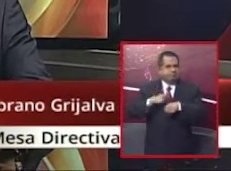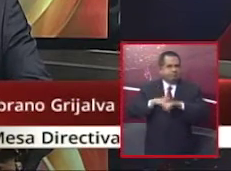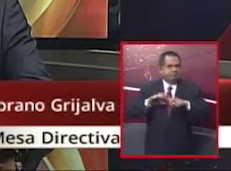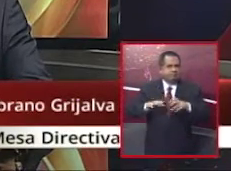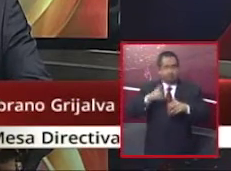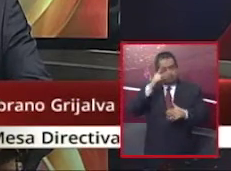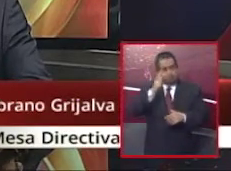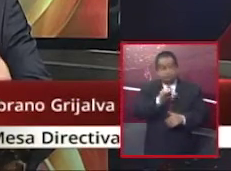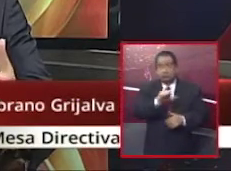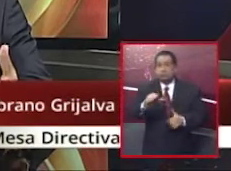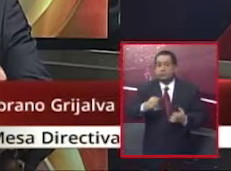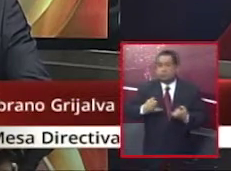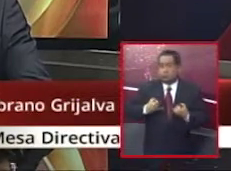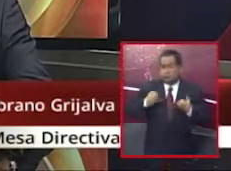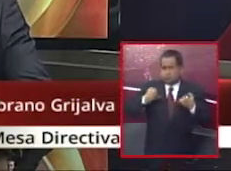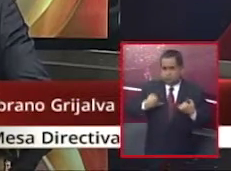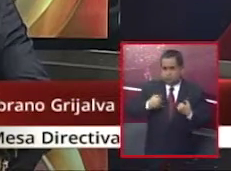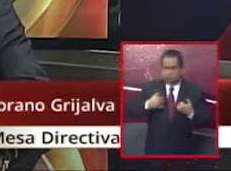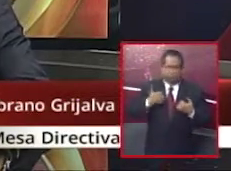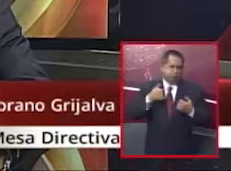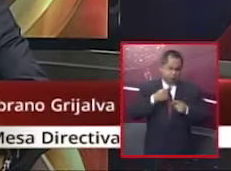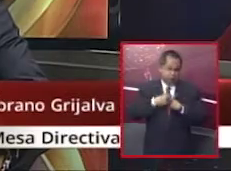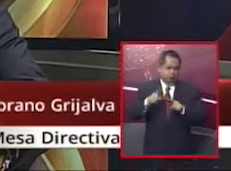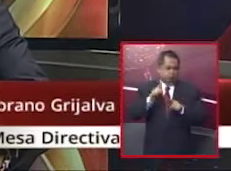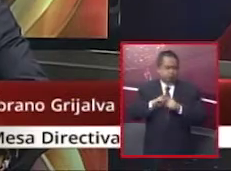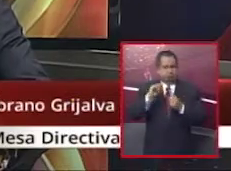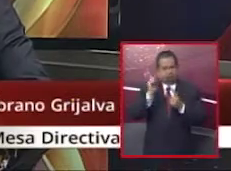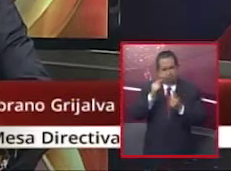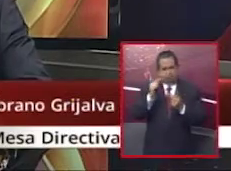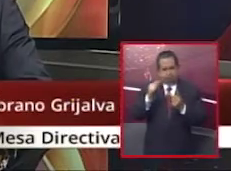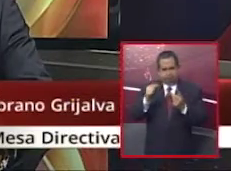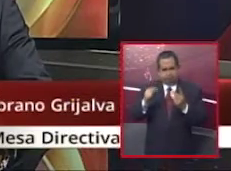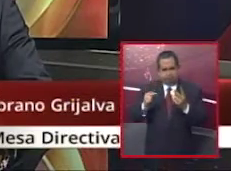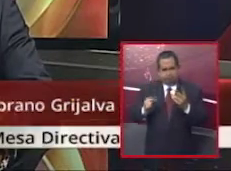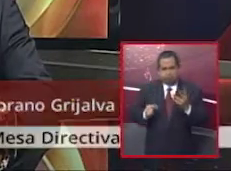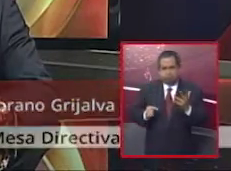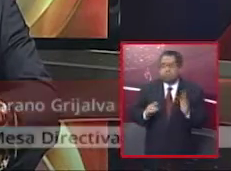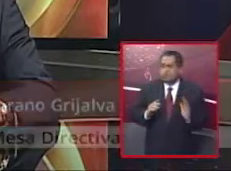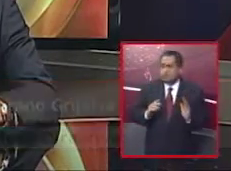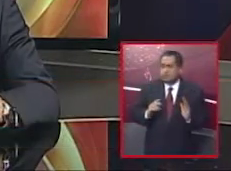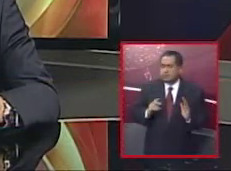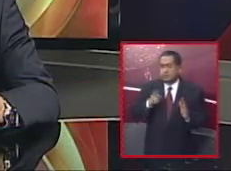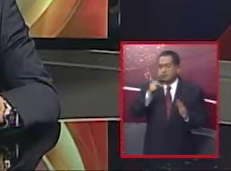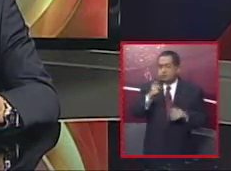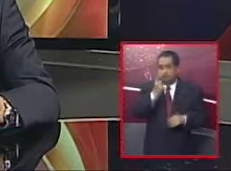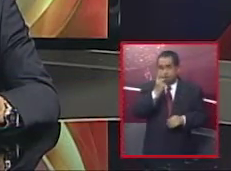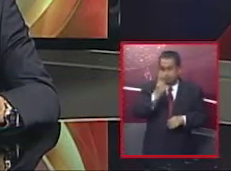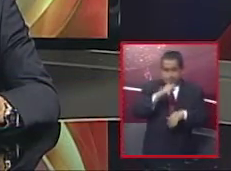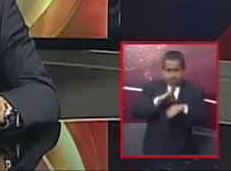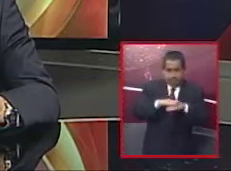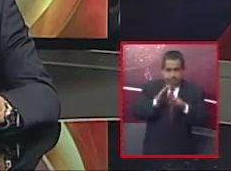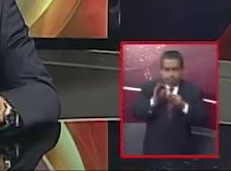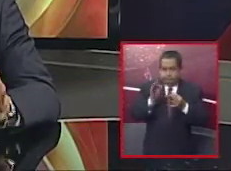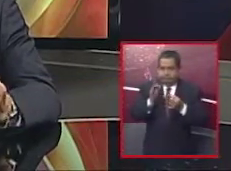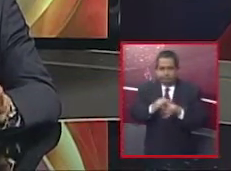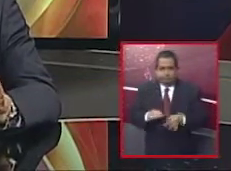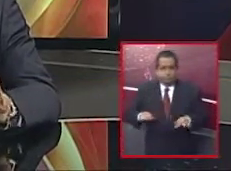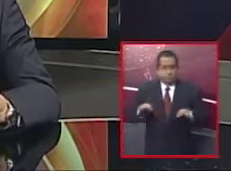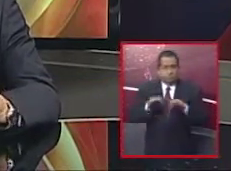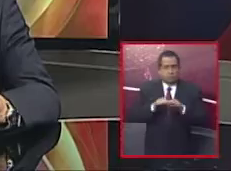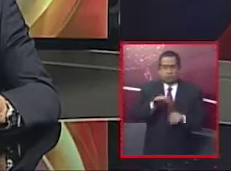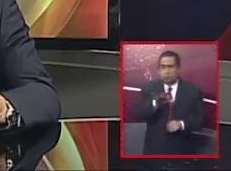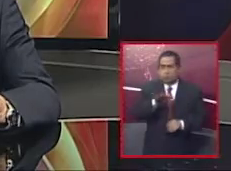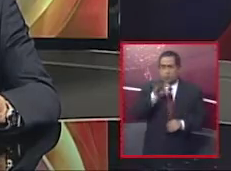para adolescentes, entre otros aspectos, pero desde luego el que más atrajo